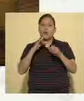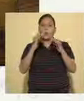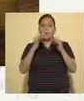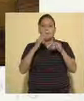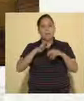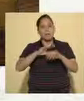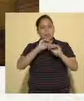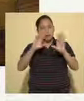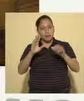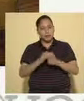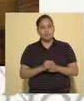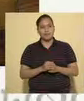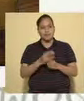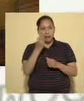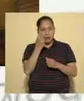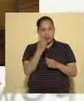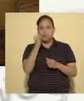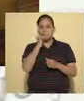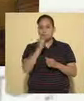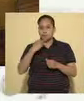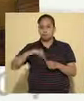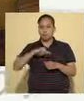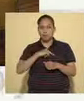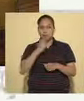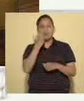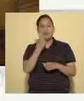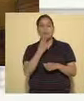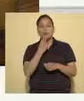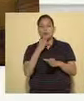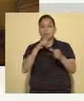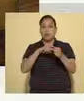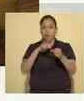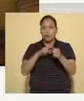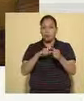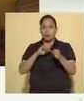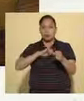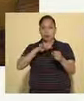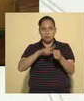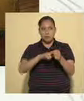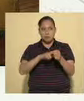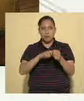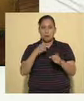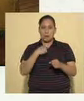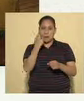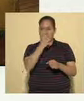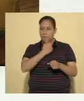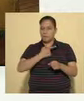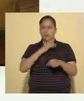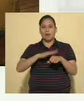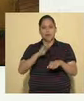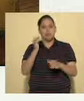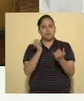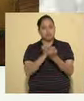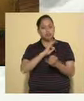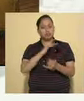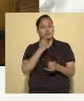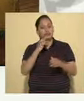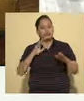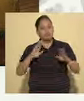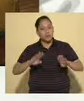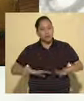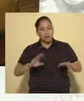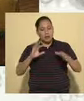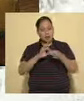¿no? Así es. Y bueno, pues si queremos utilizar algún color en específico que nos guste muchísimo, pues también lo podemos utilizar en nuestra